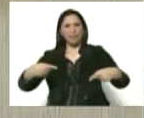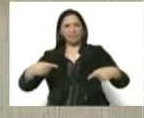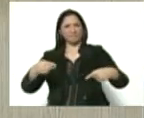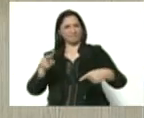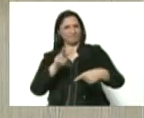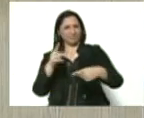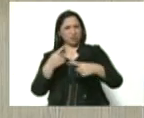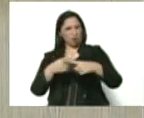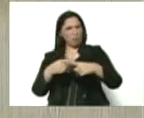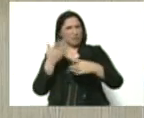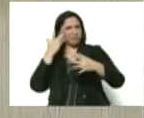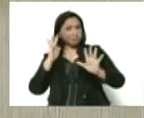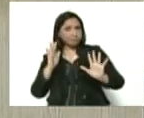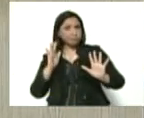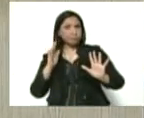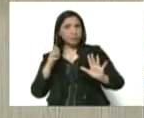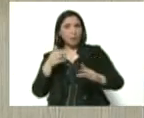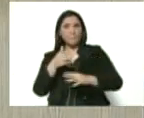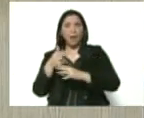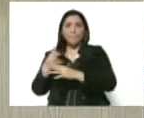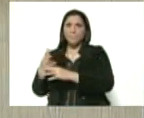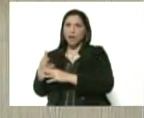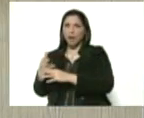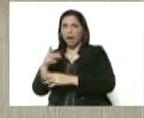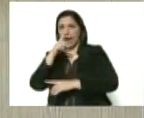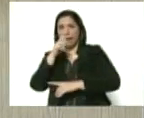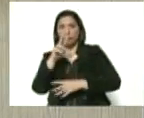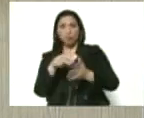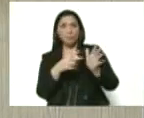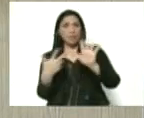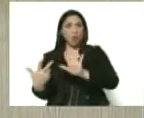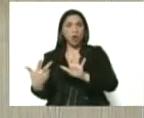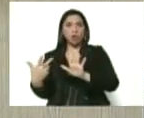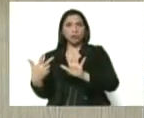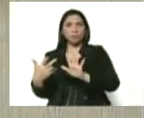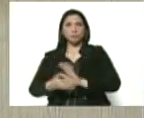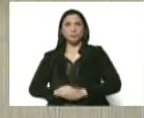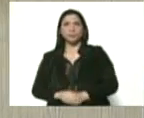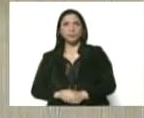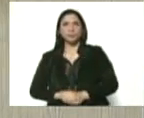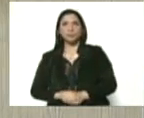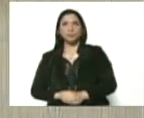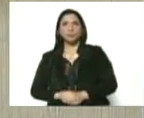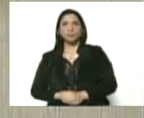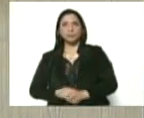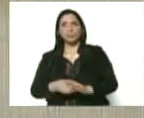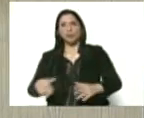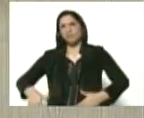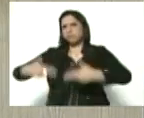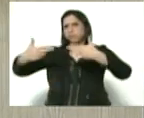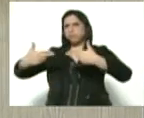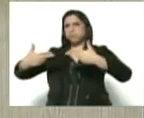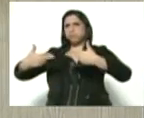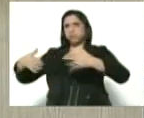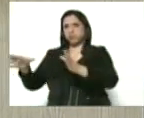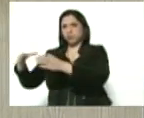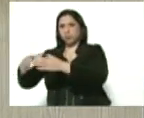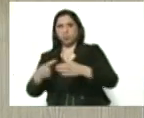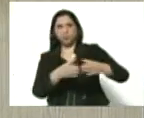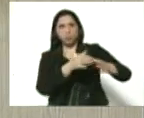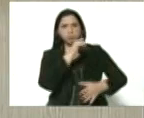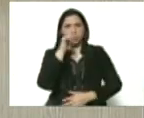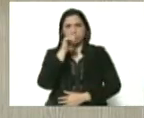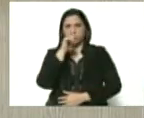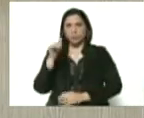Rueda porque resultó herido en un atentado en el año 2008 en un ajustamiento, en un enfrentamiento entre bandas de